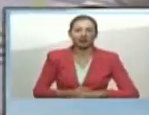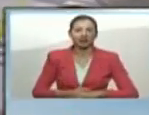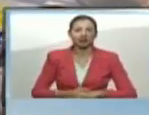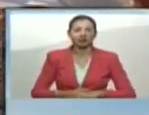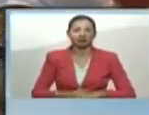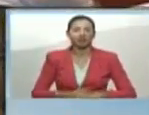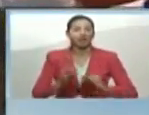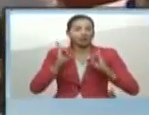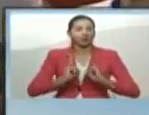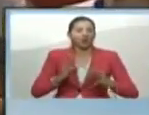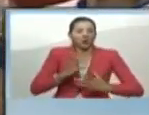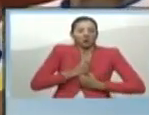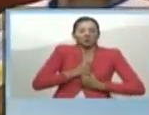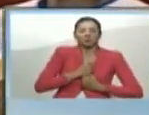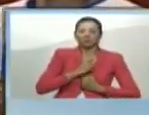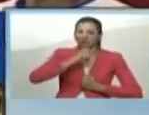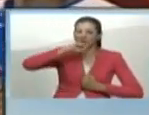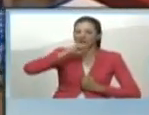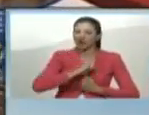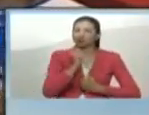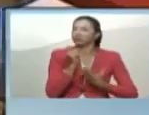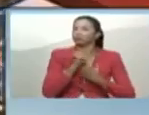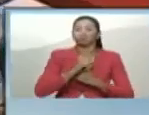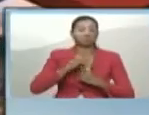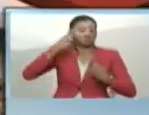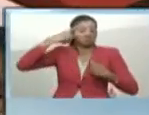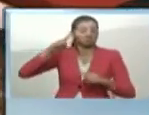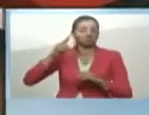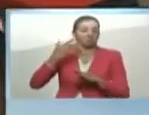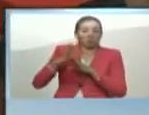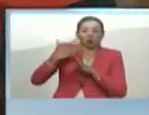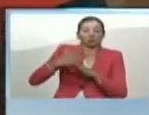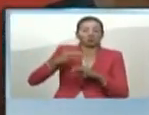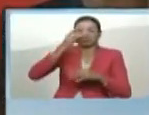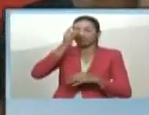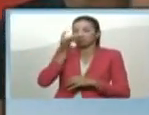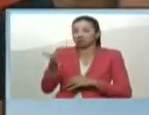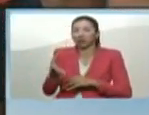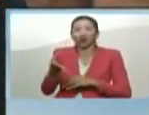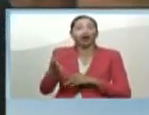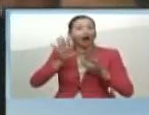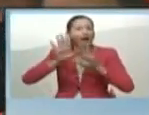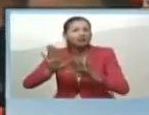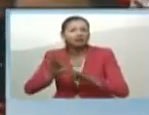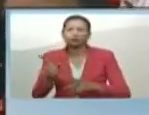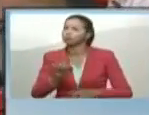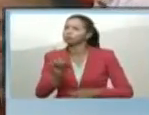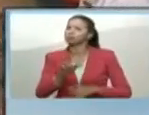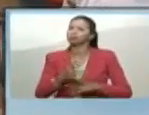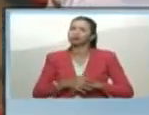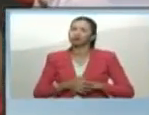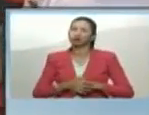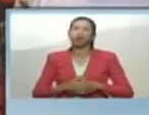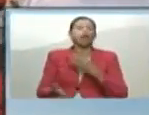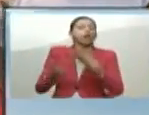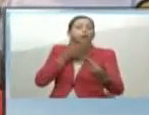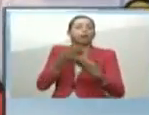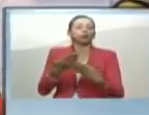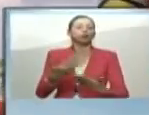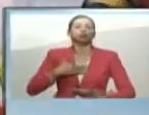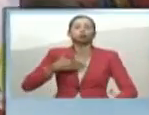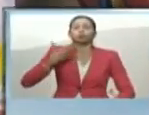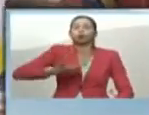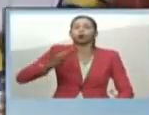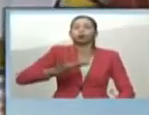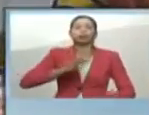individualismo la mezquindad sálvese quien pueda y lleva implícito eso no me importa más nadie me importo solo